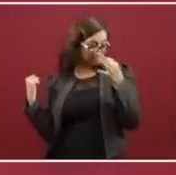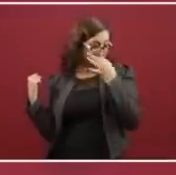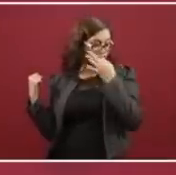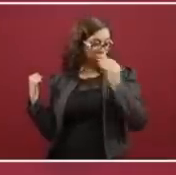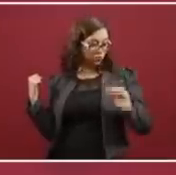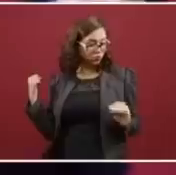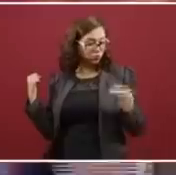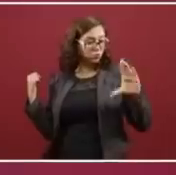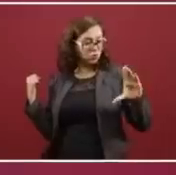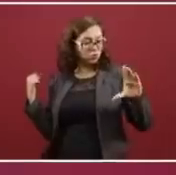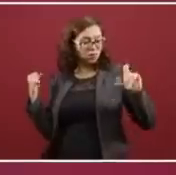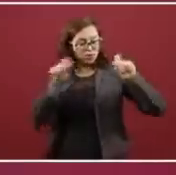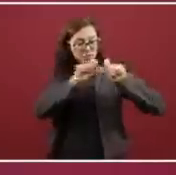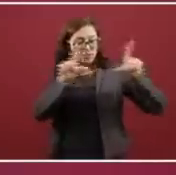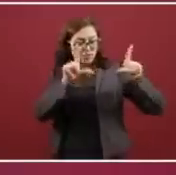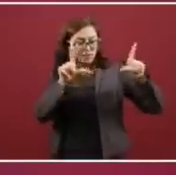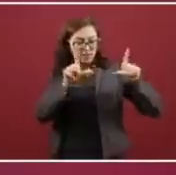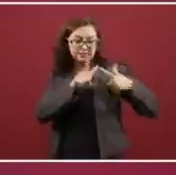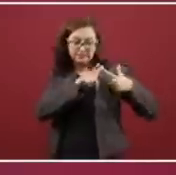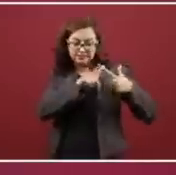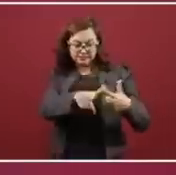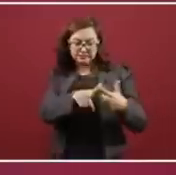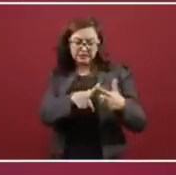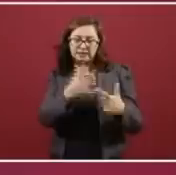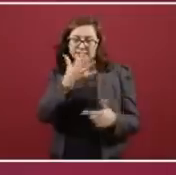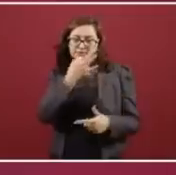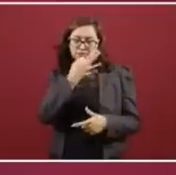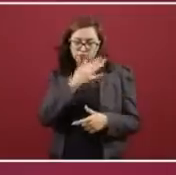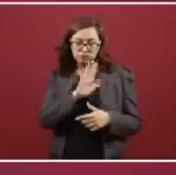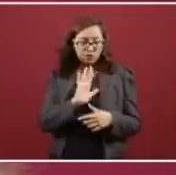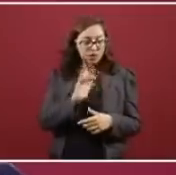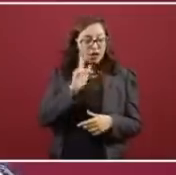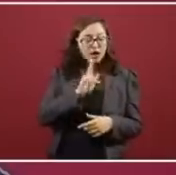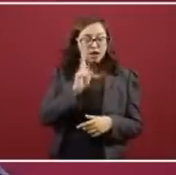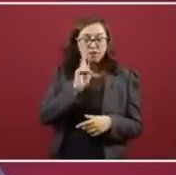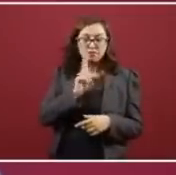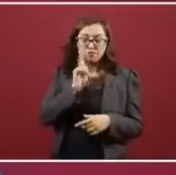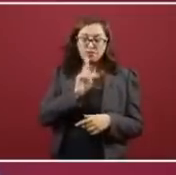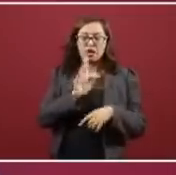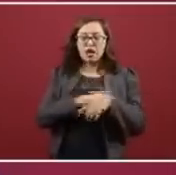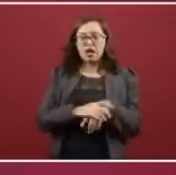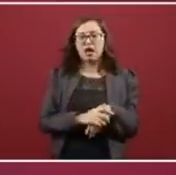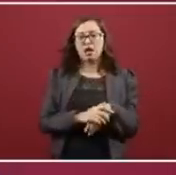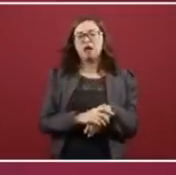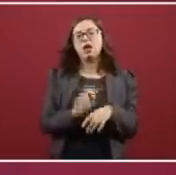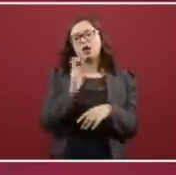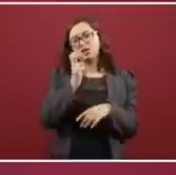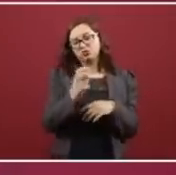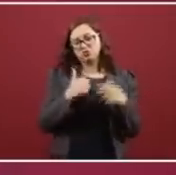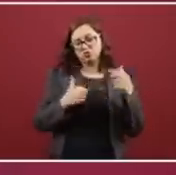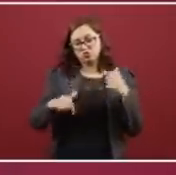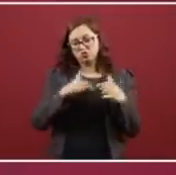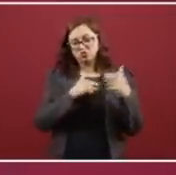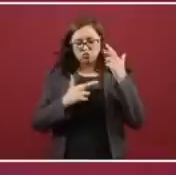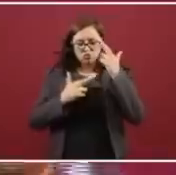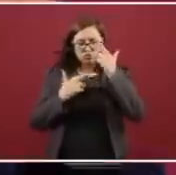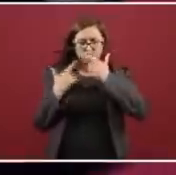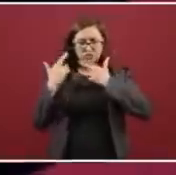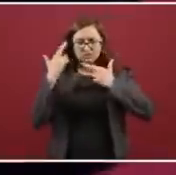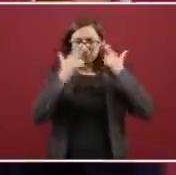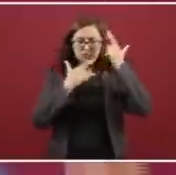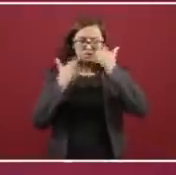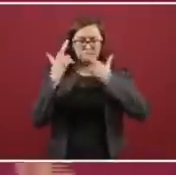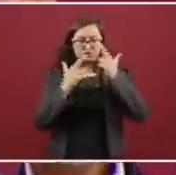encendida la pantalla de la de la bomba por ejemplo eso es parte de lo que revisamos del